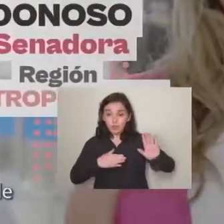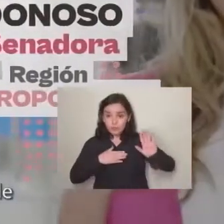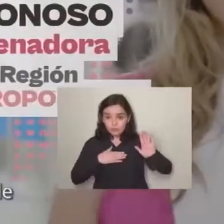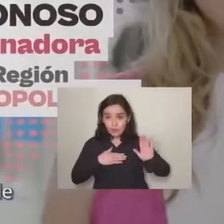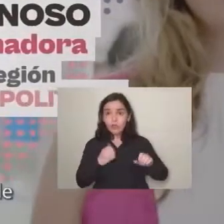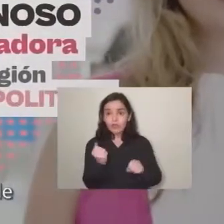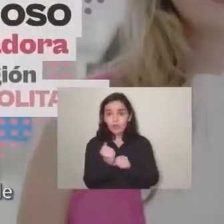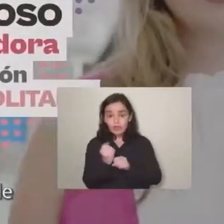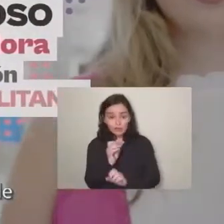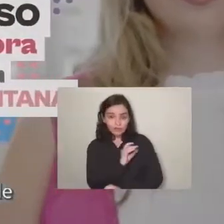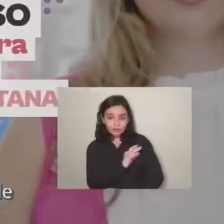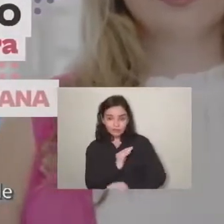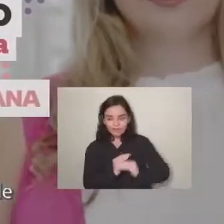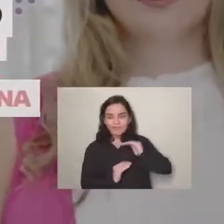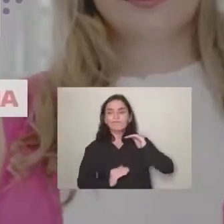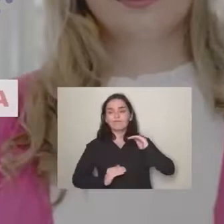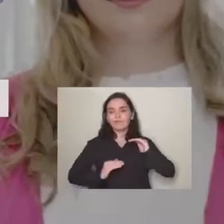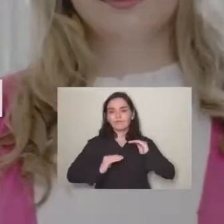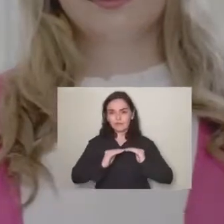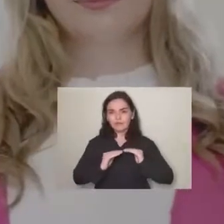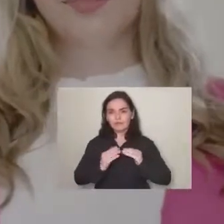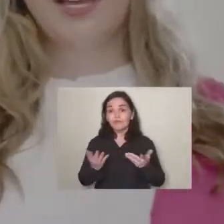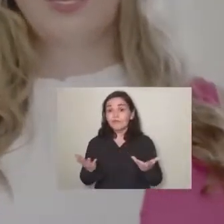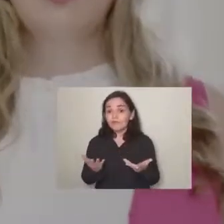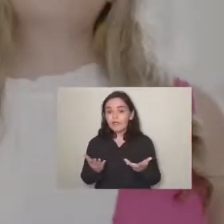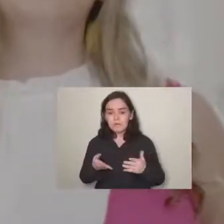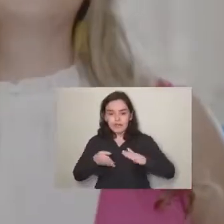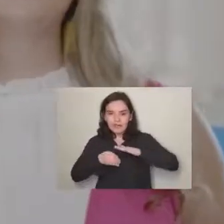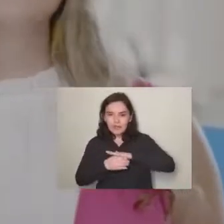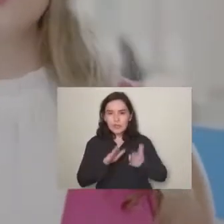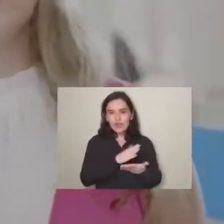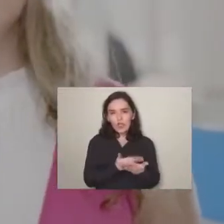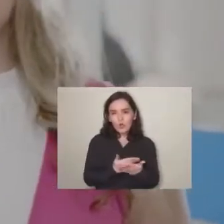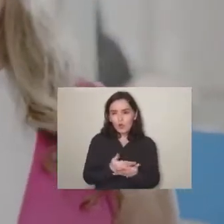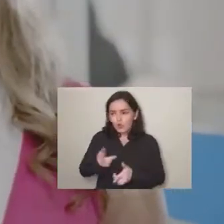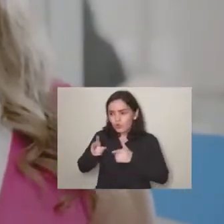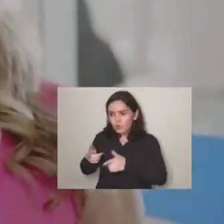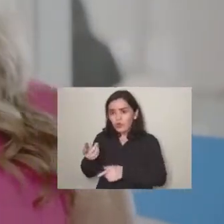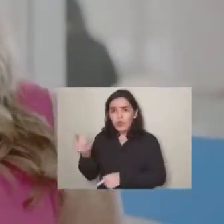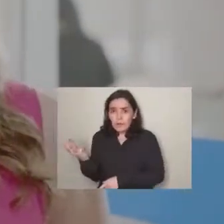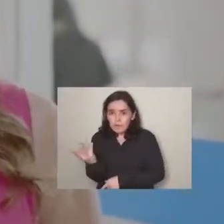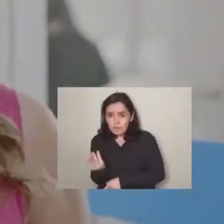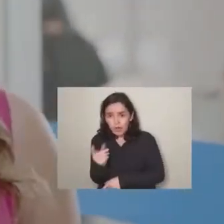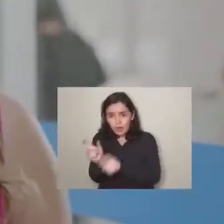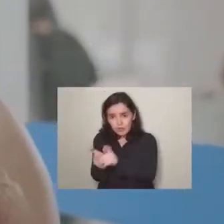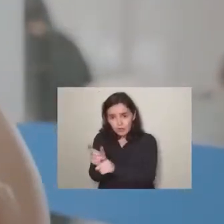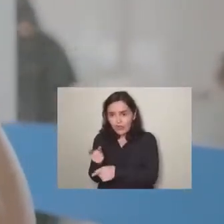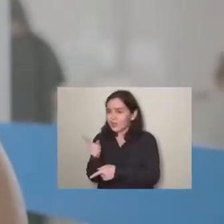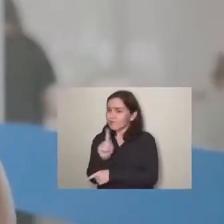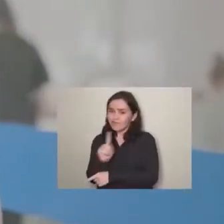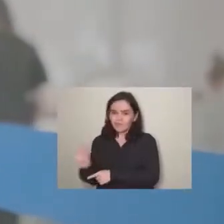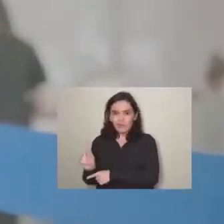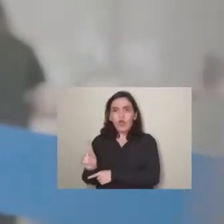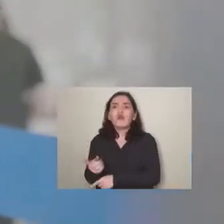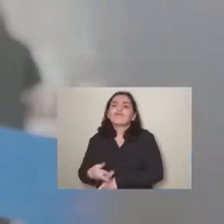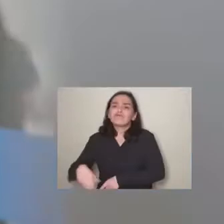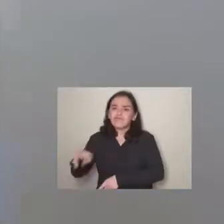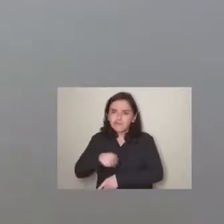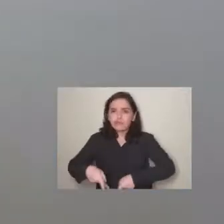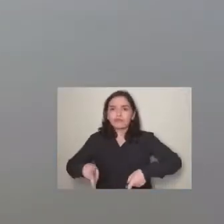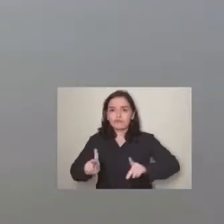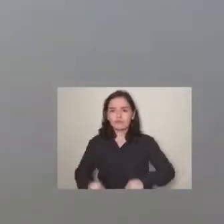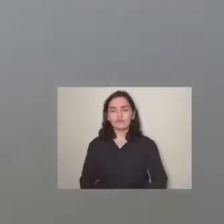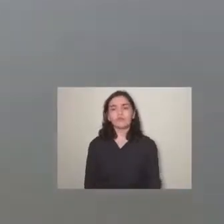Nos comprometemos a trabajar por un Chile con menos desigualdad. Para que el acceso a la salud deje de ser un privilegio y vuelva a ser un